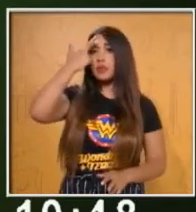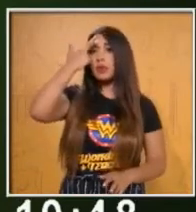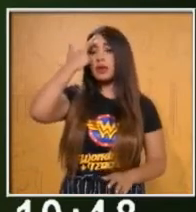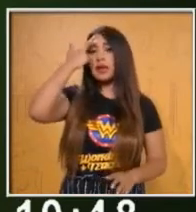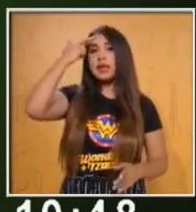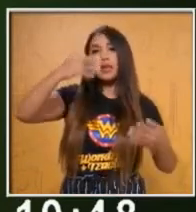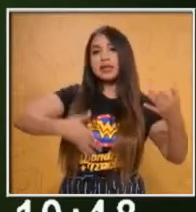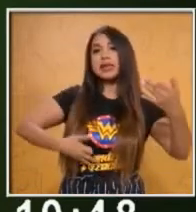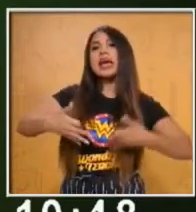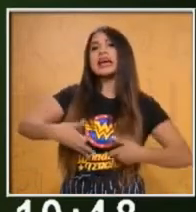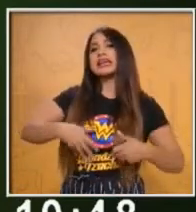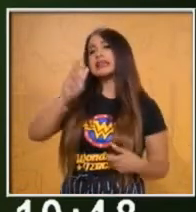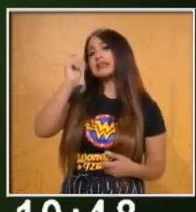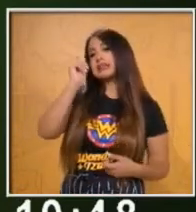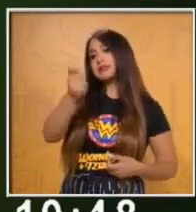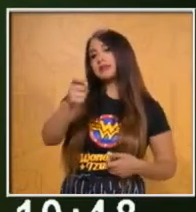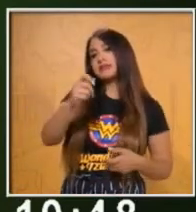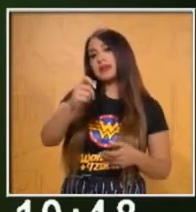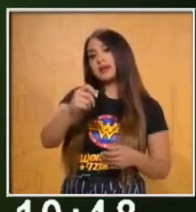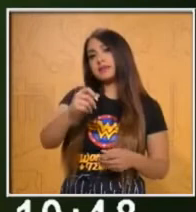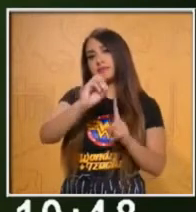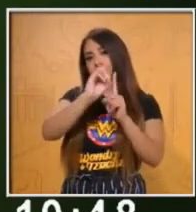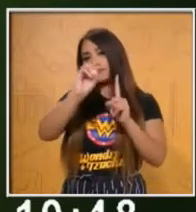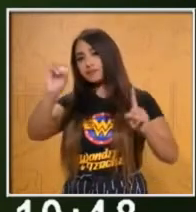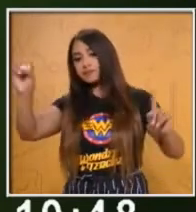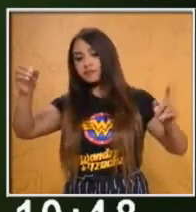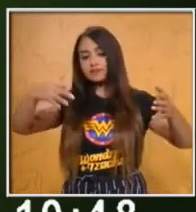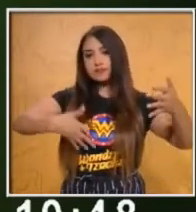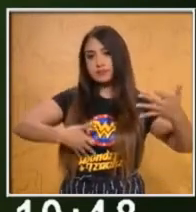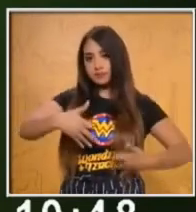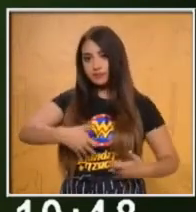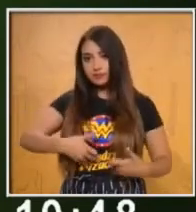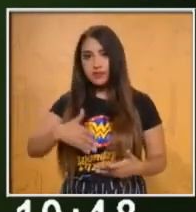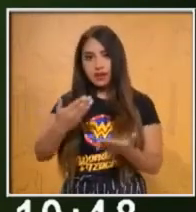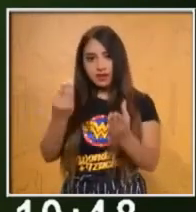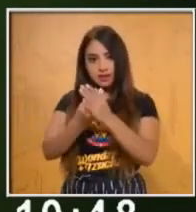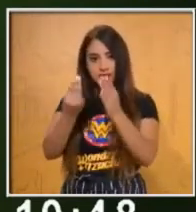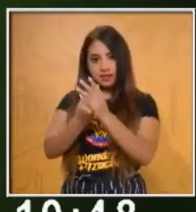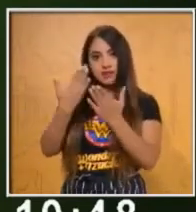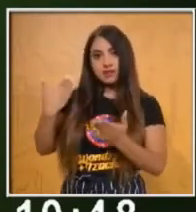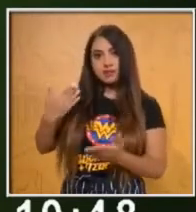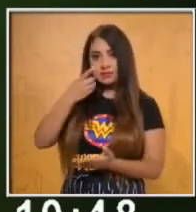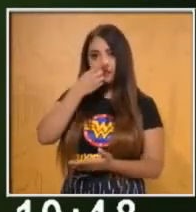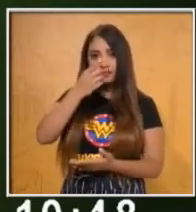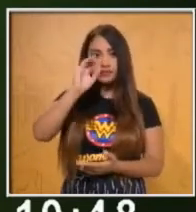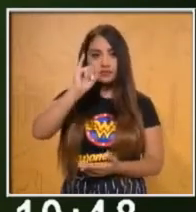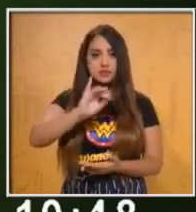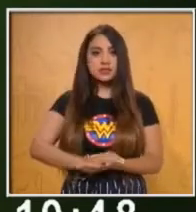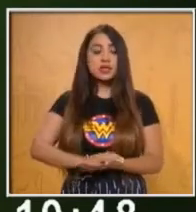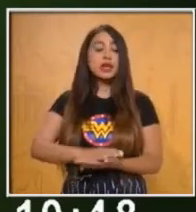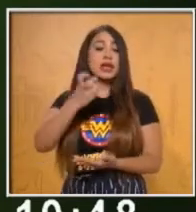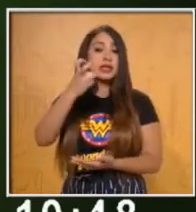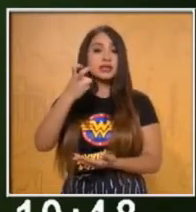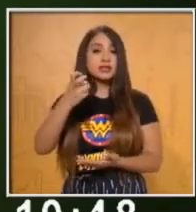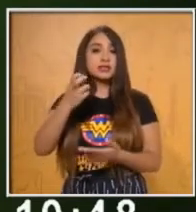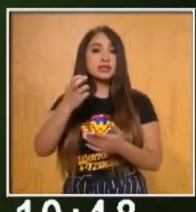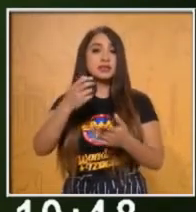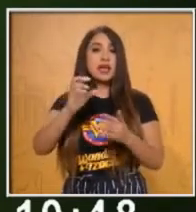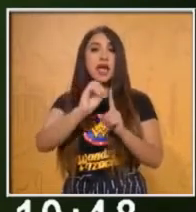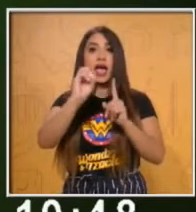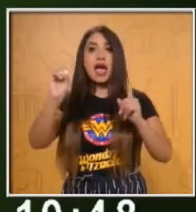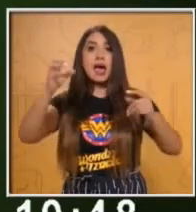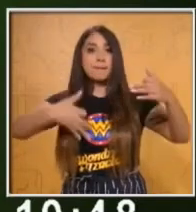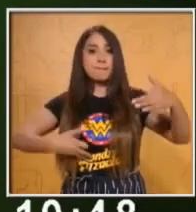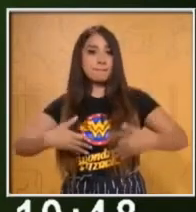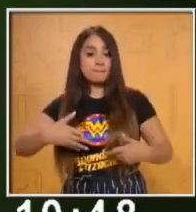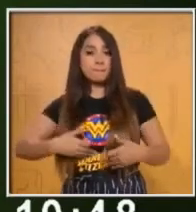de teatro que hemos estado viendo durante las clases anteriores. En este caso es el guión del recortable 5. No sé